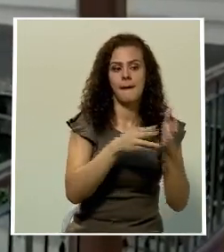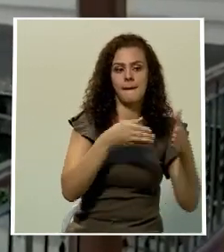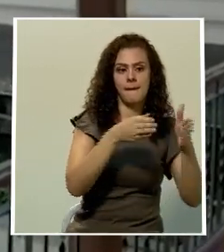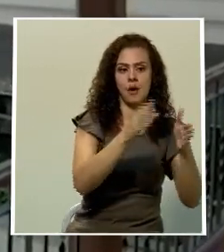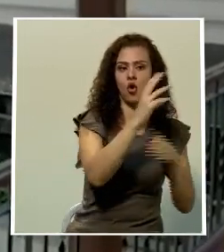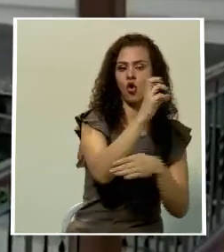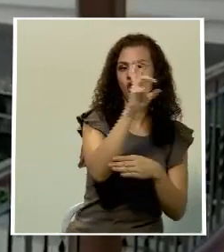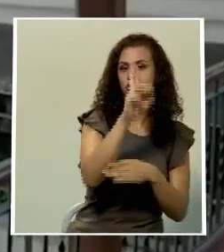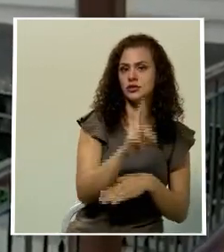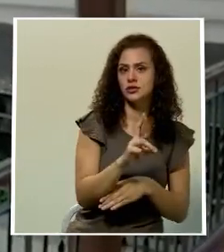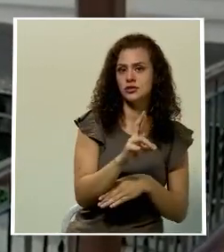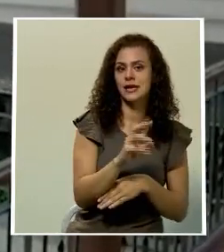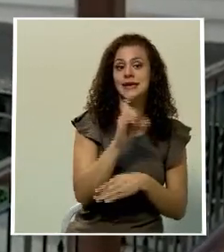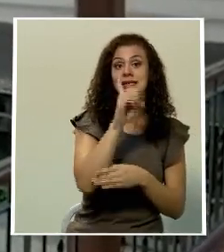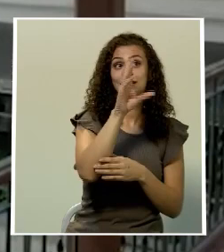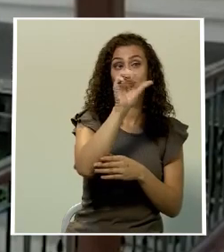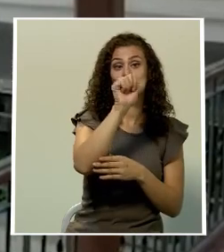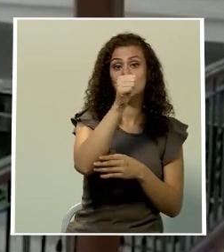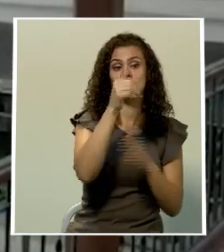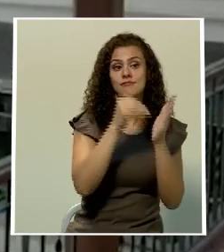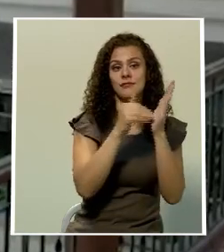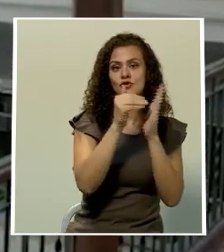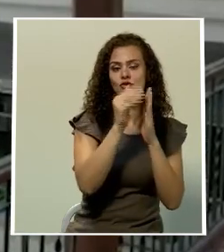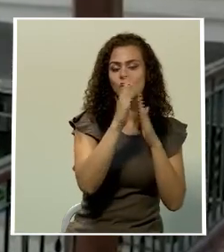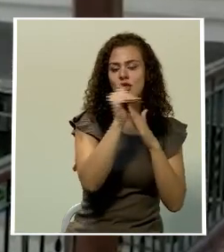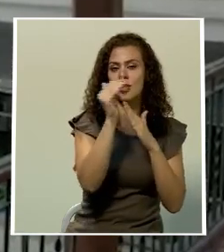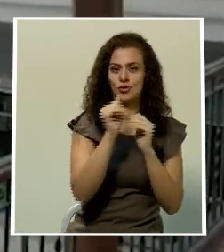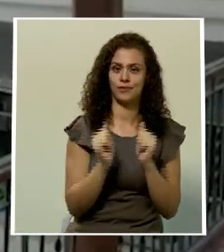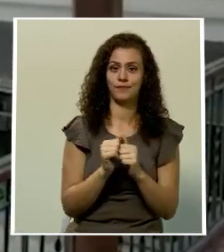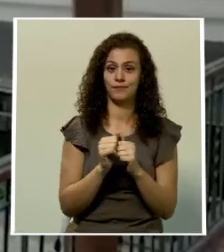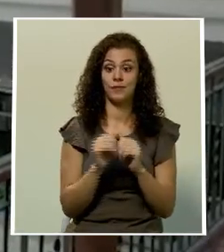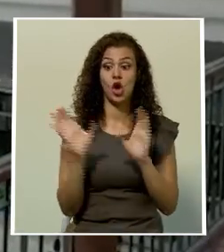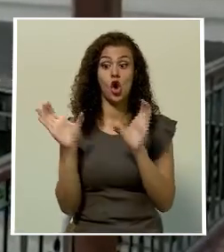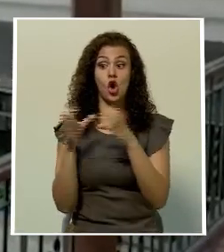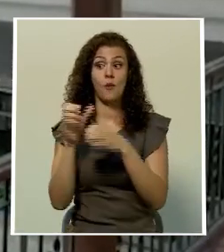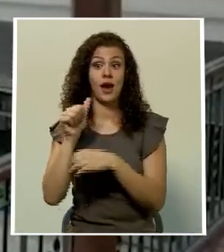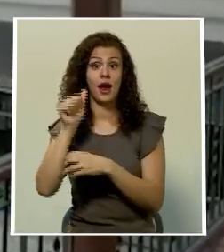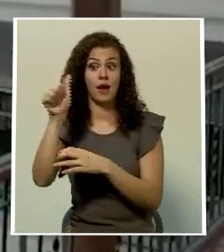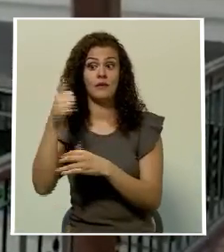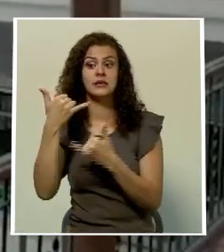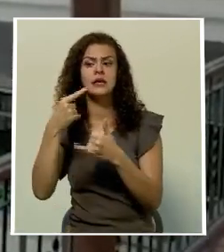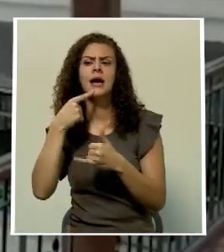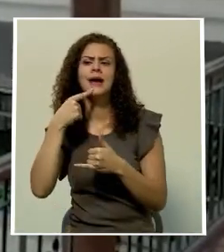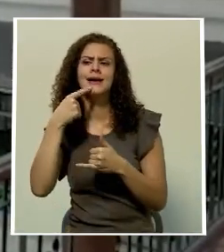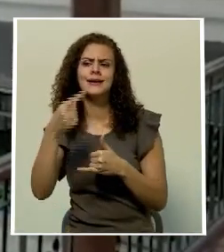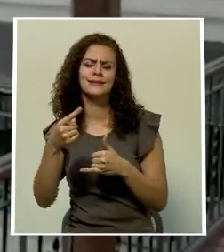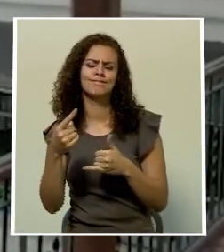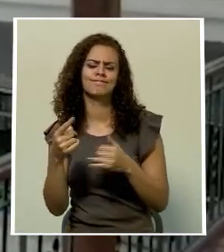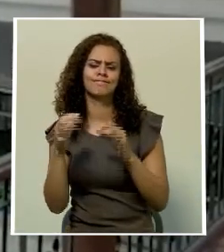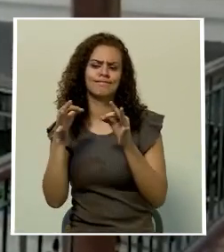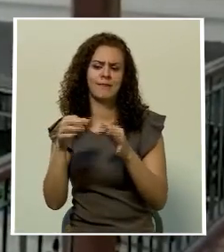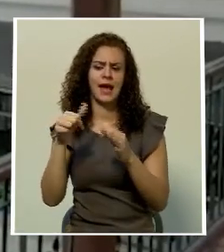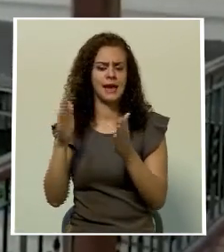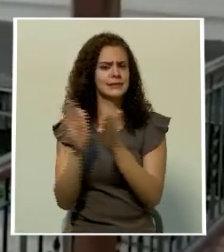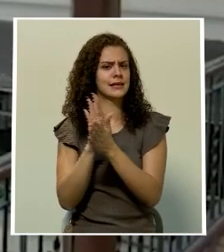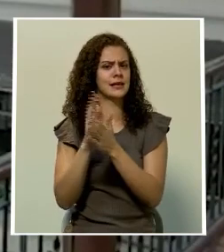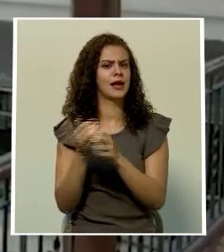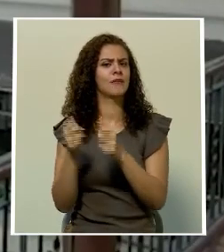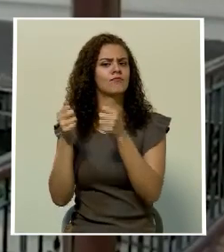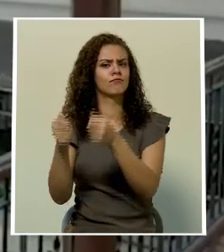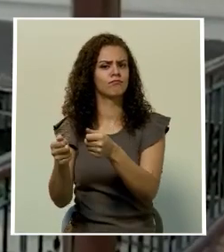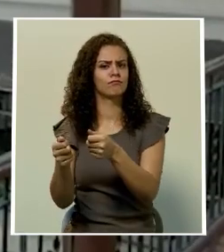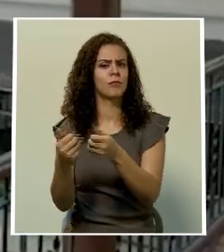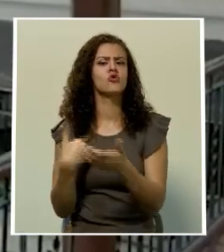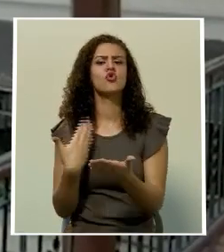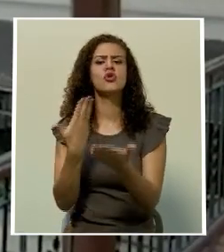parte del Estado costarricense de $110 millones. En la Comisión de Alajuela, en la cual dictaminamos este expediente,